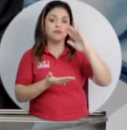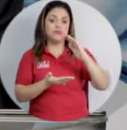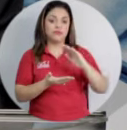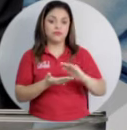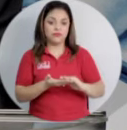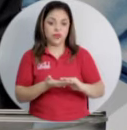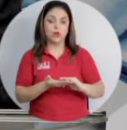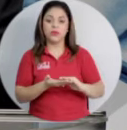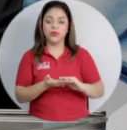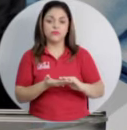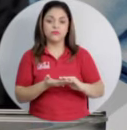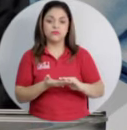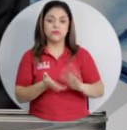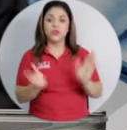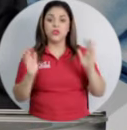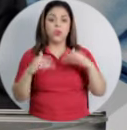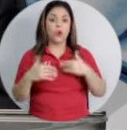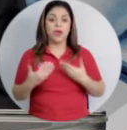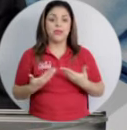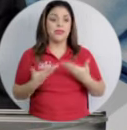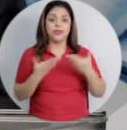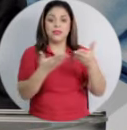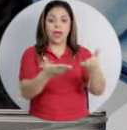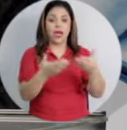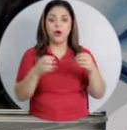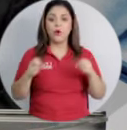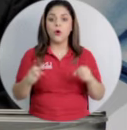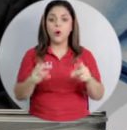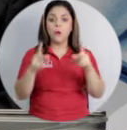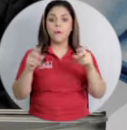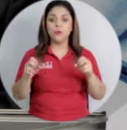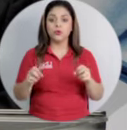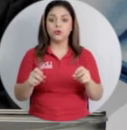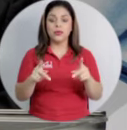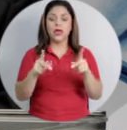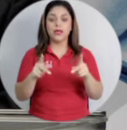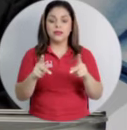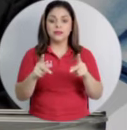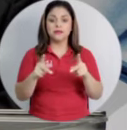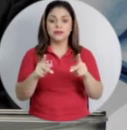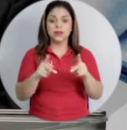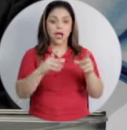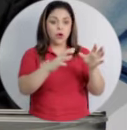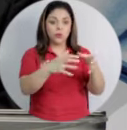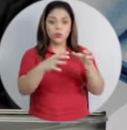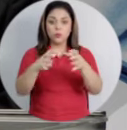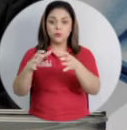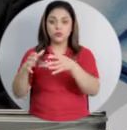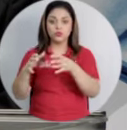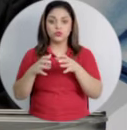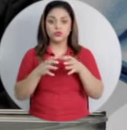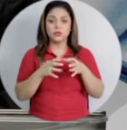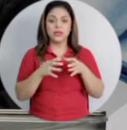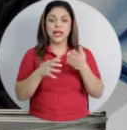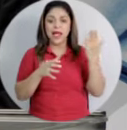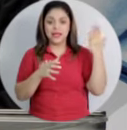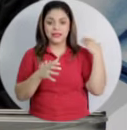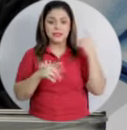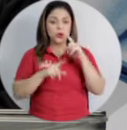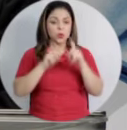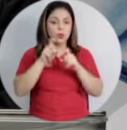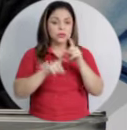modelo de desarrollo no está dando oportunidades a grupos que han sido, en los últimos encuestas del INEC, siempre